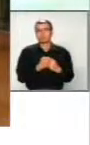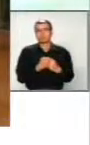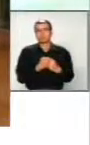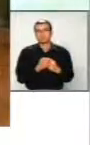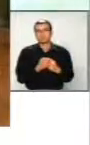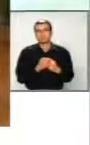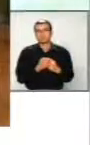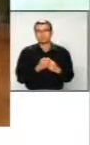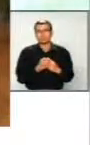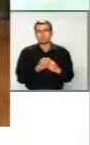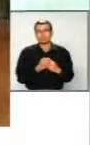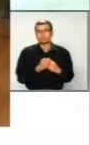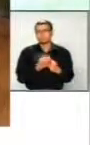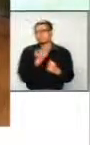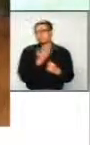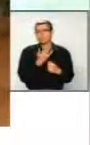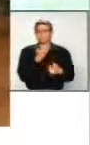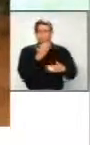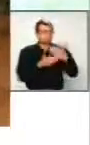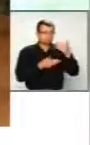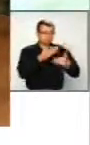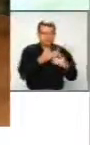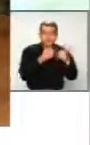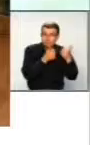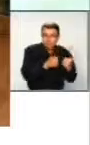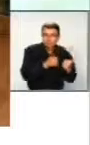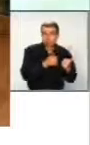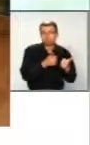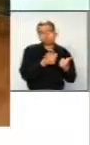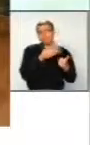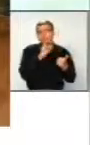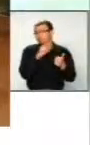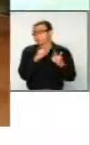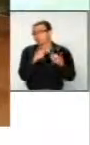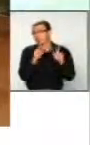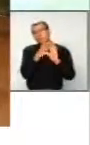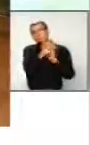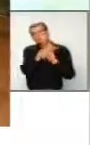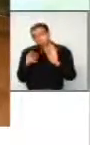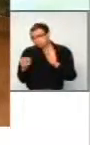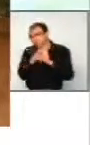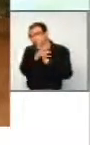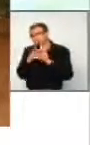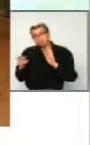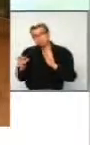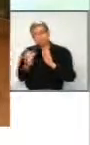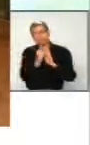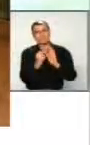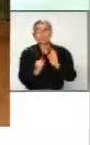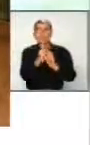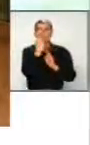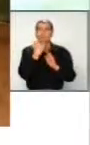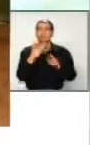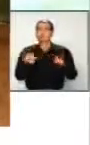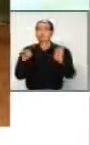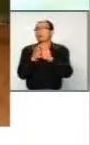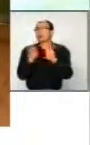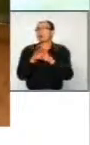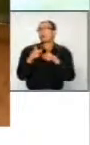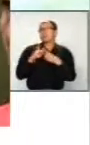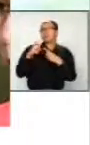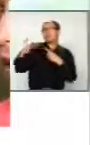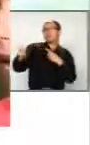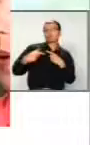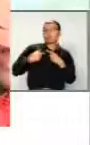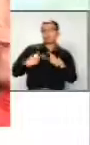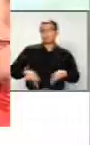los mejores pasos ni está haciendo asuntos constructivos, y estamos pues como de alguna manera incitándolos a alejarse de un estilo